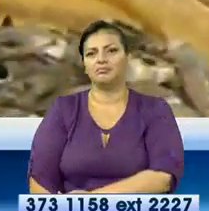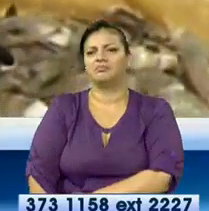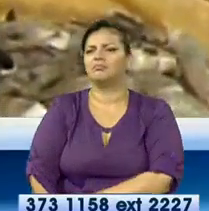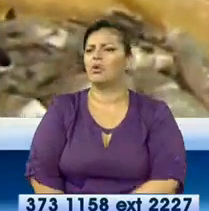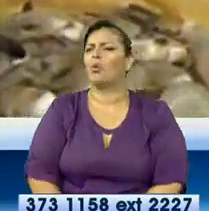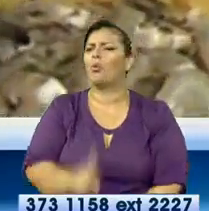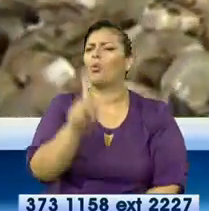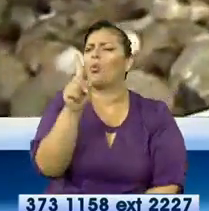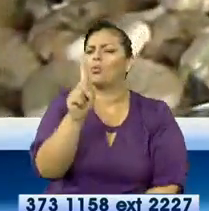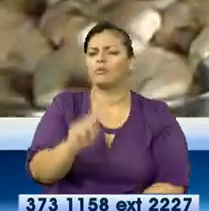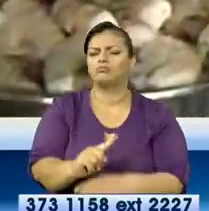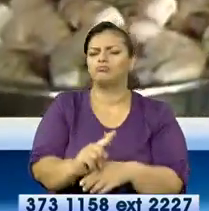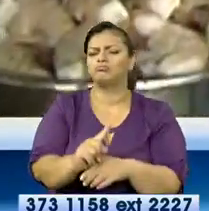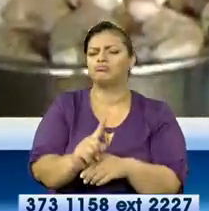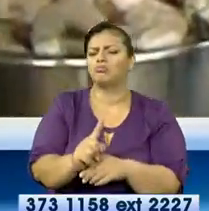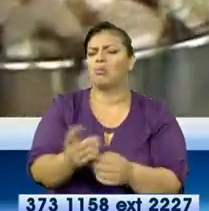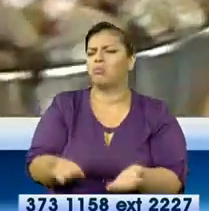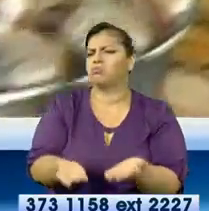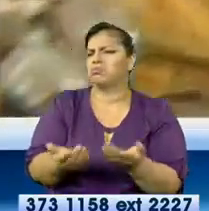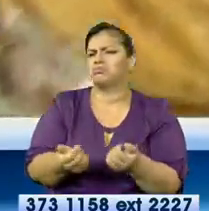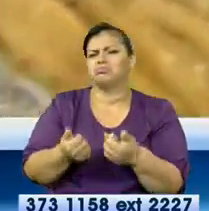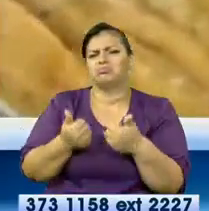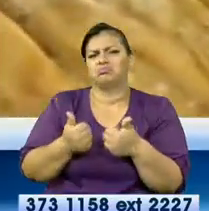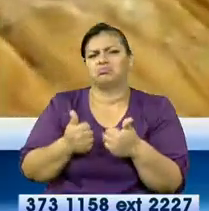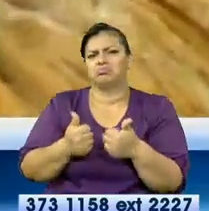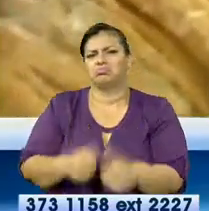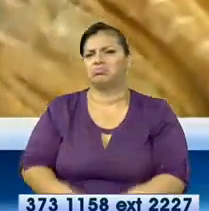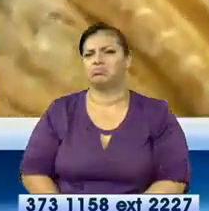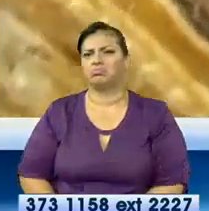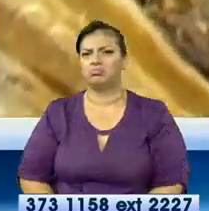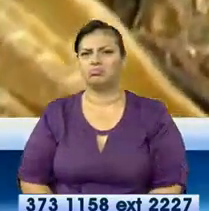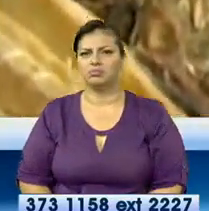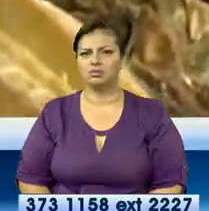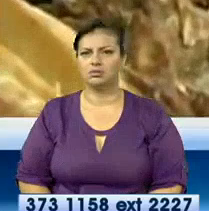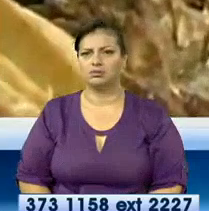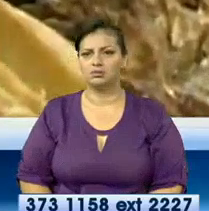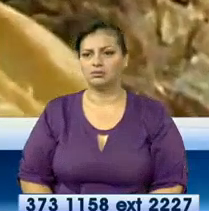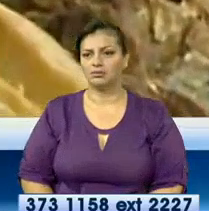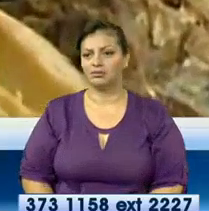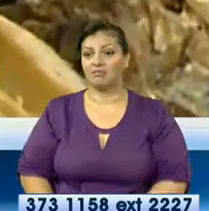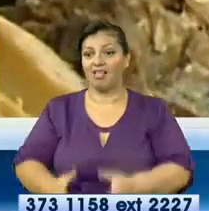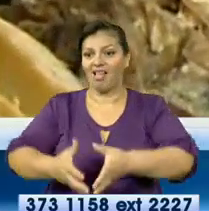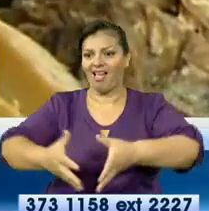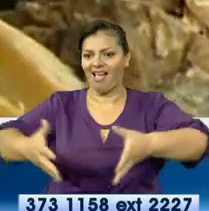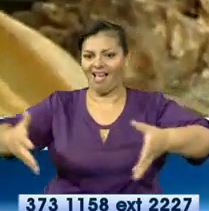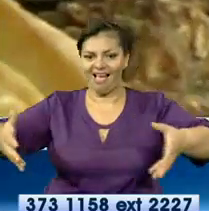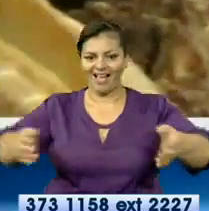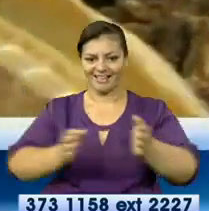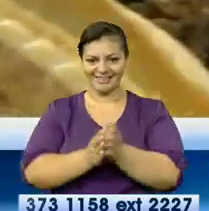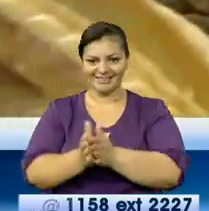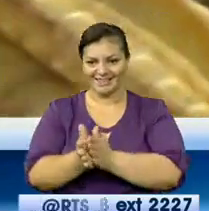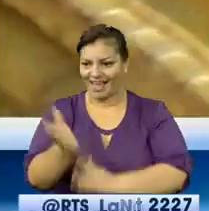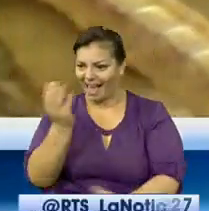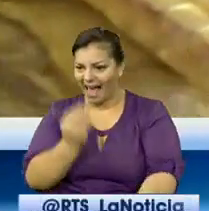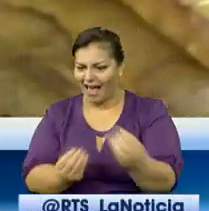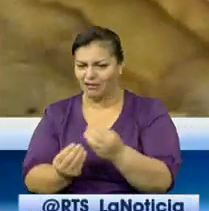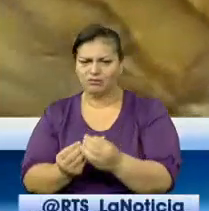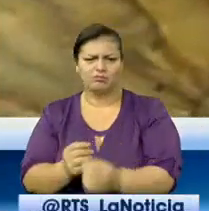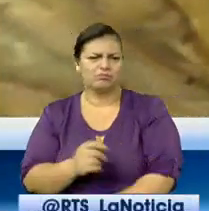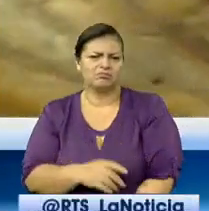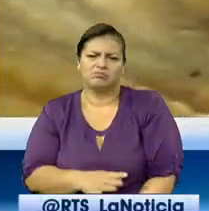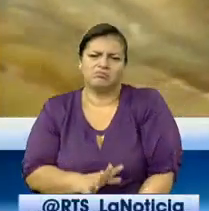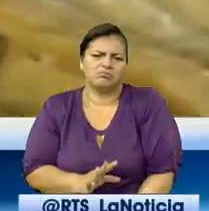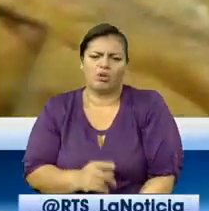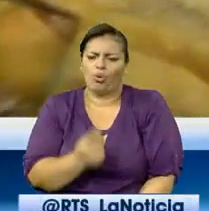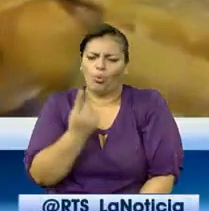una libra comp una libra una libra qui una libra porque no es que se va como que a comer el gran pescado es para darle sabor el bacalao Salado le va a dar el